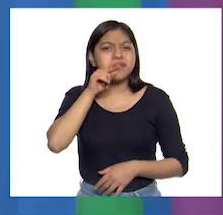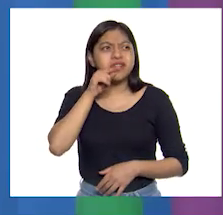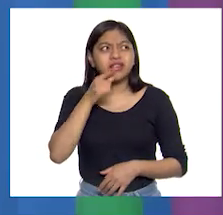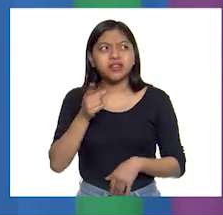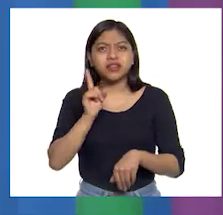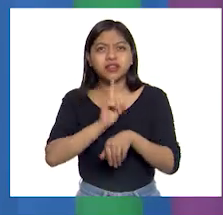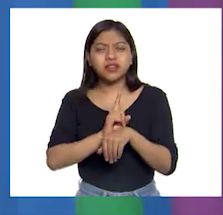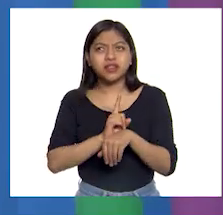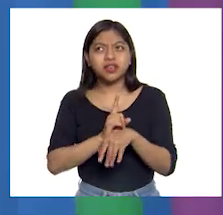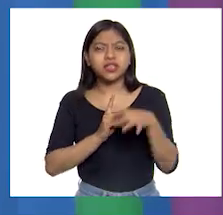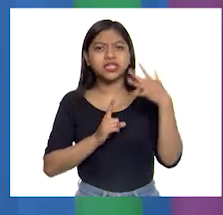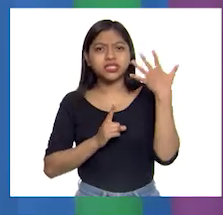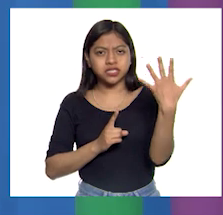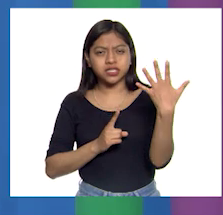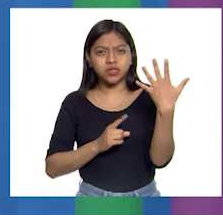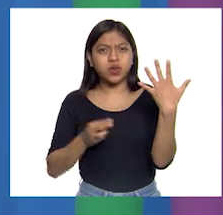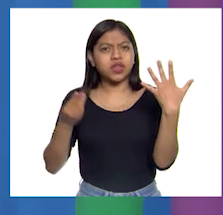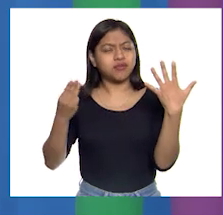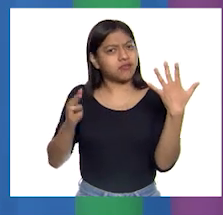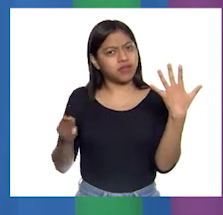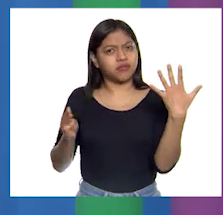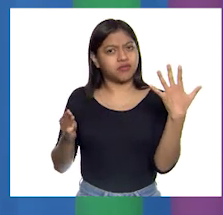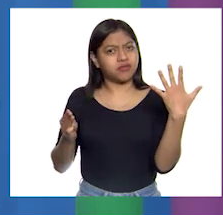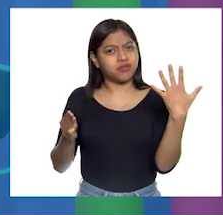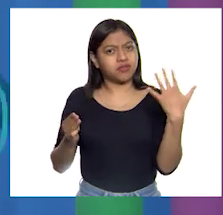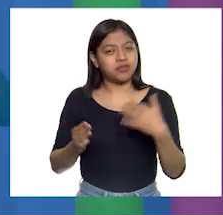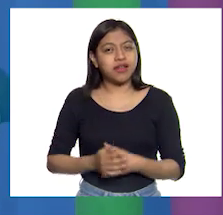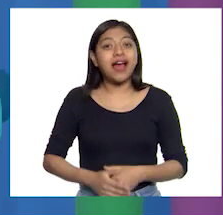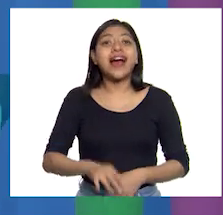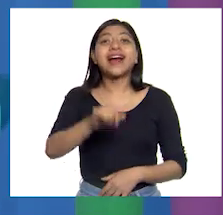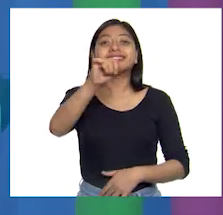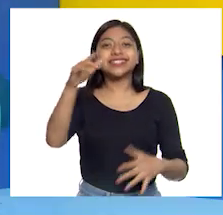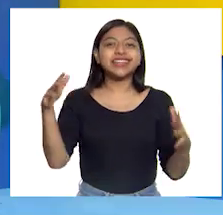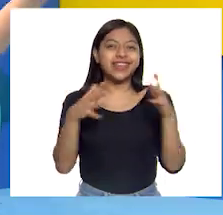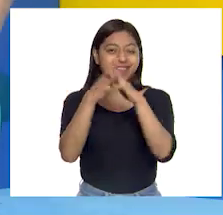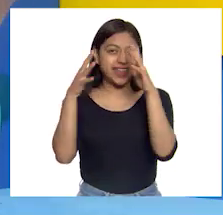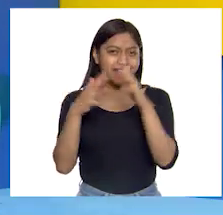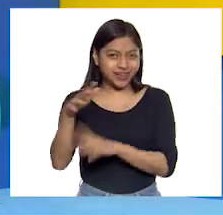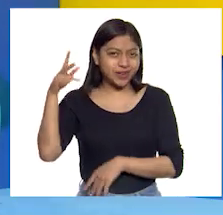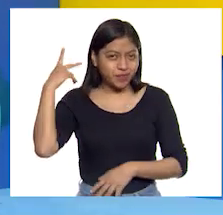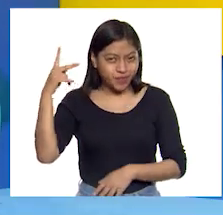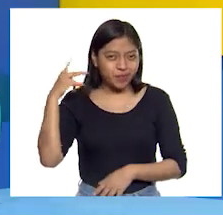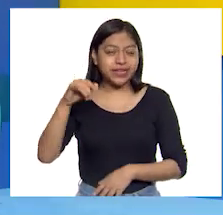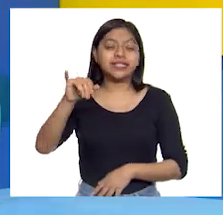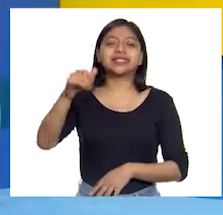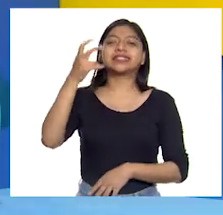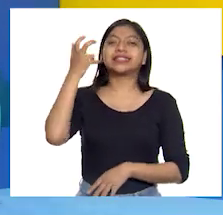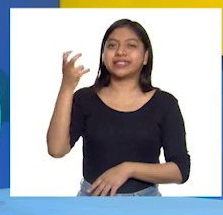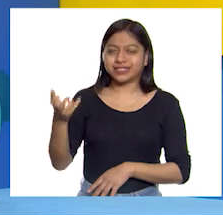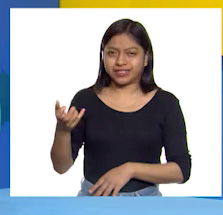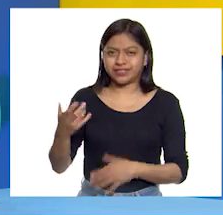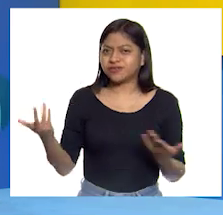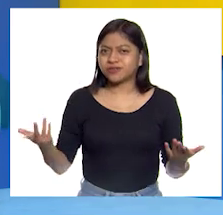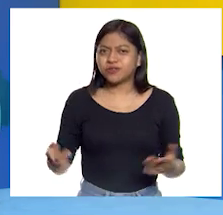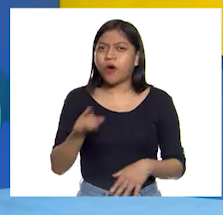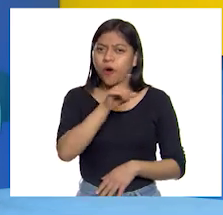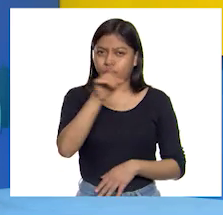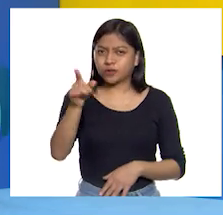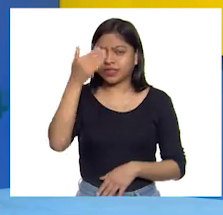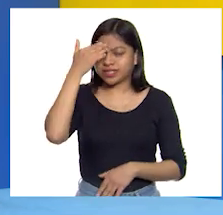es 5 de mayo. Entonces se conmemora la Batalla de Puebla. Exactamente, Jenny. Y este suceso ya lo